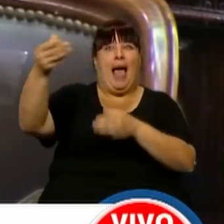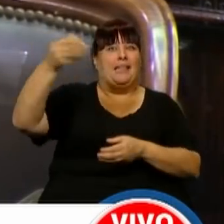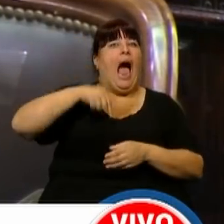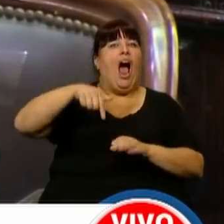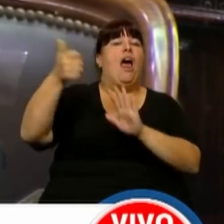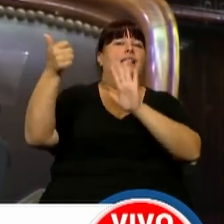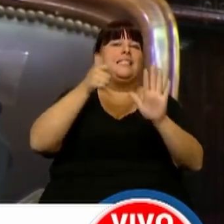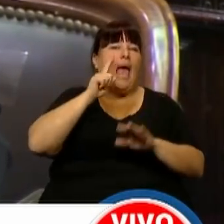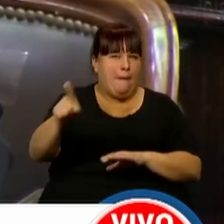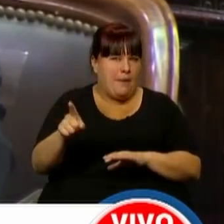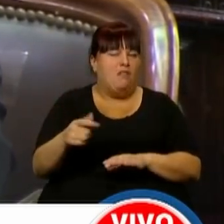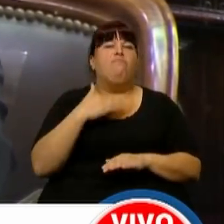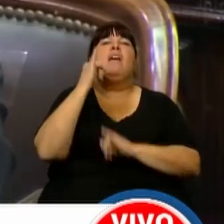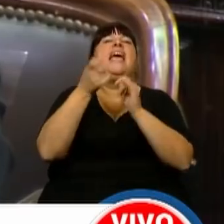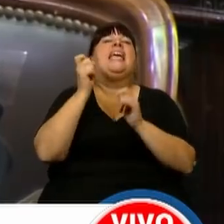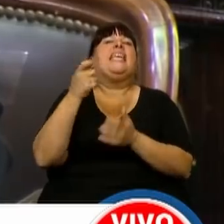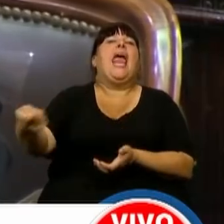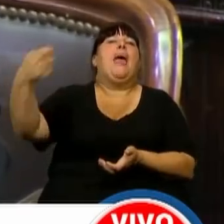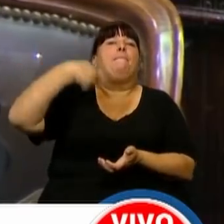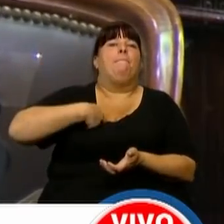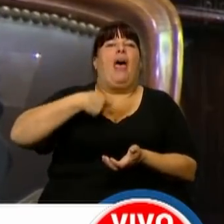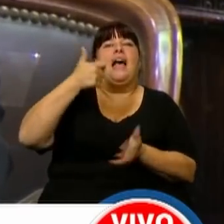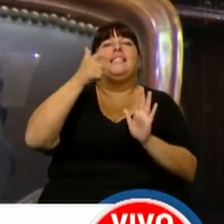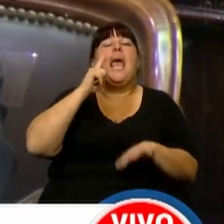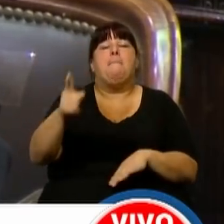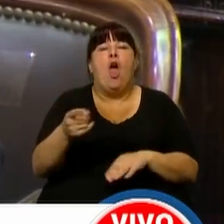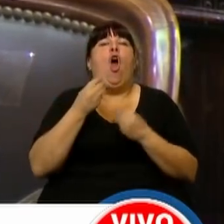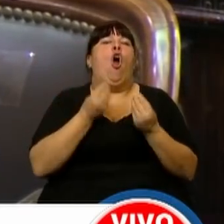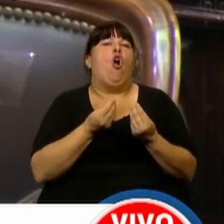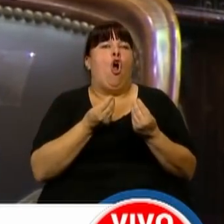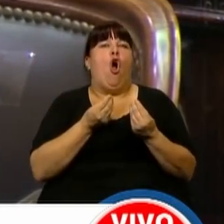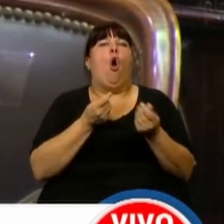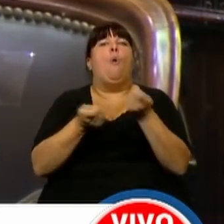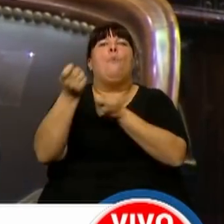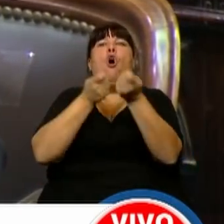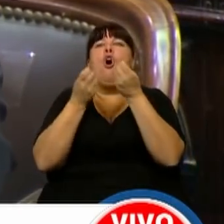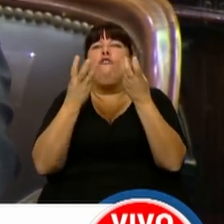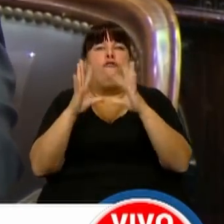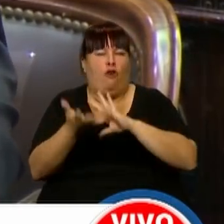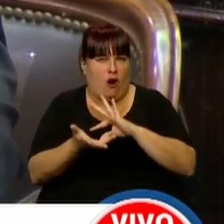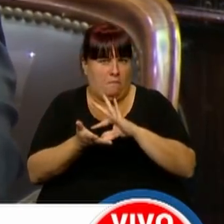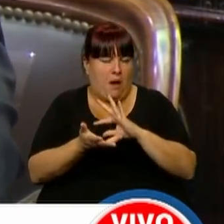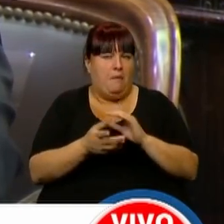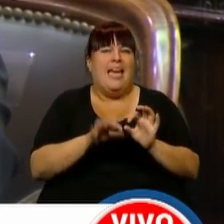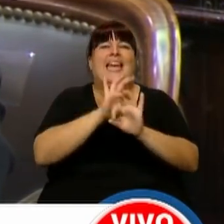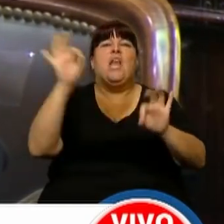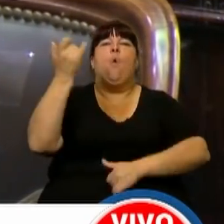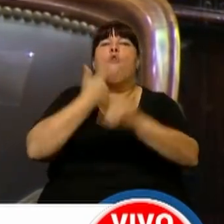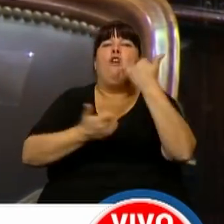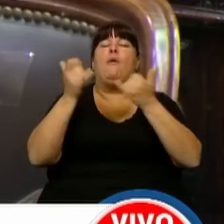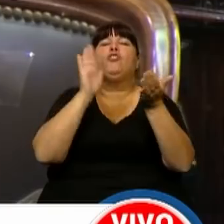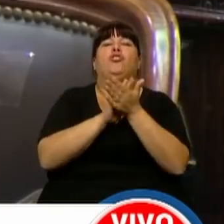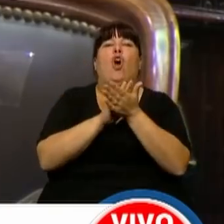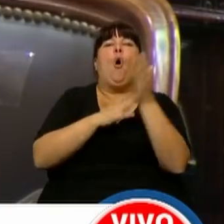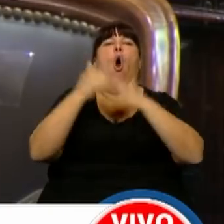eran 6.000. Tampoco se explicó quiénes eran los que iban a poner esos 6.000 o cómo estaba el estado de las negociaciones. No se nos dio ninguna información sobre